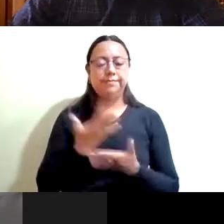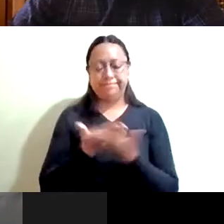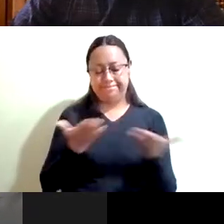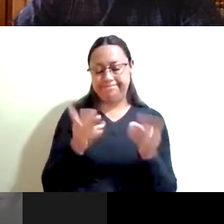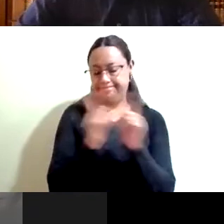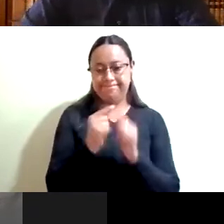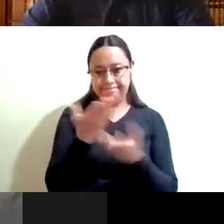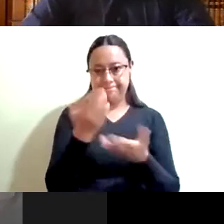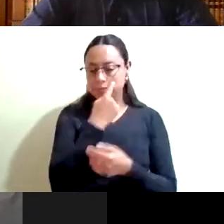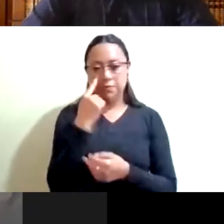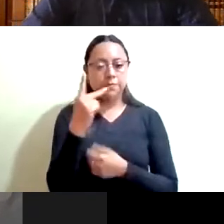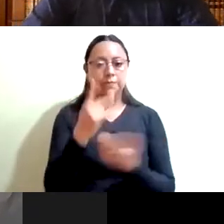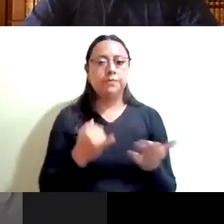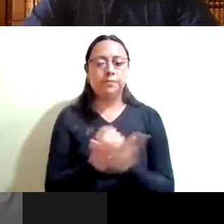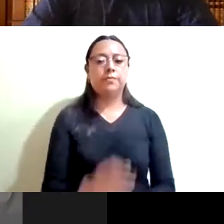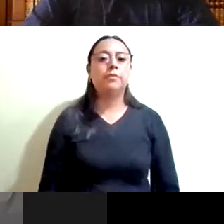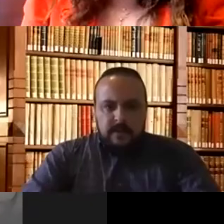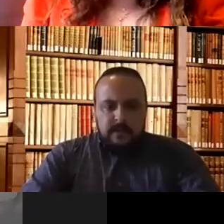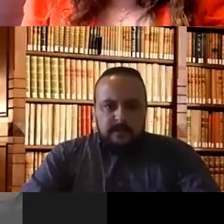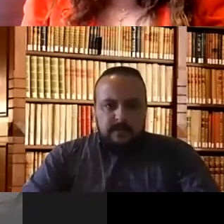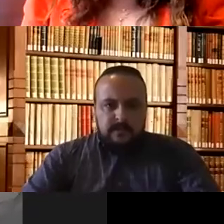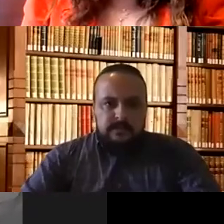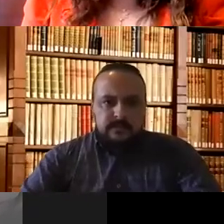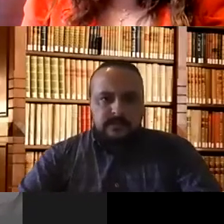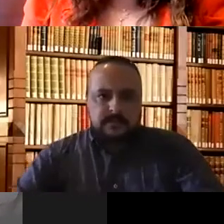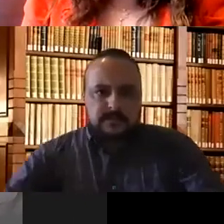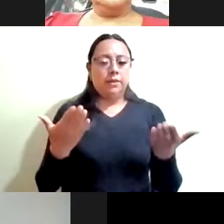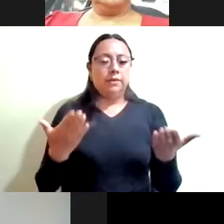Gracias, diputado Rubio. Sí, adelante,